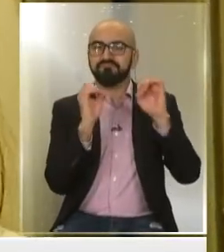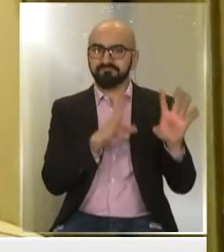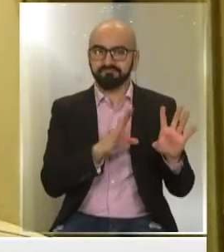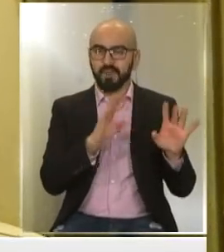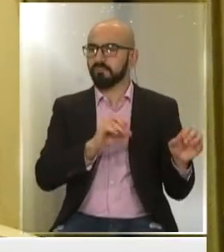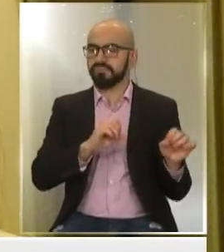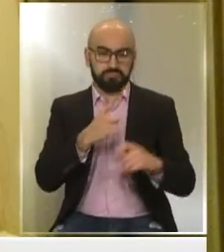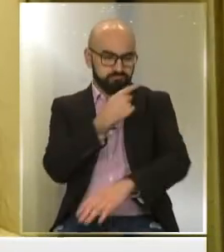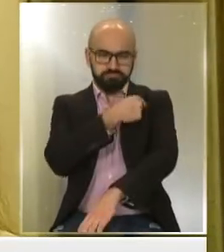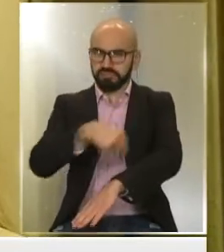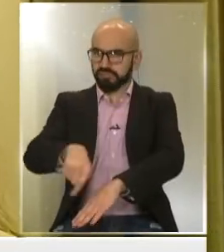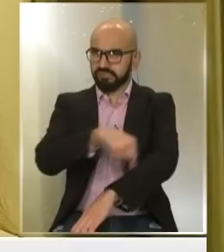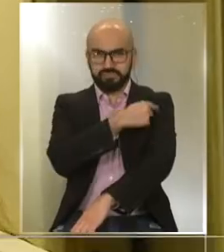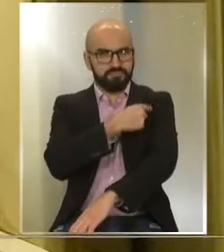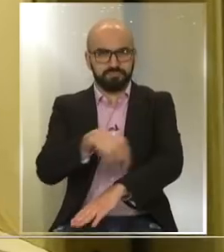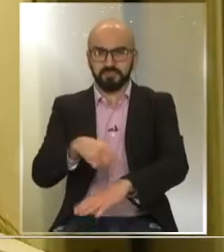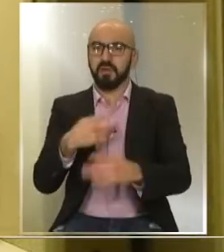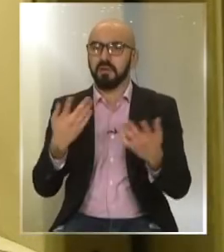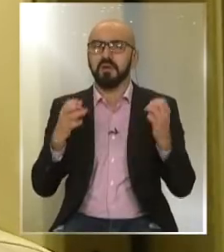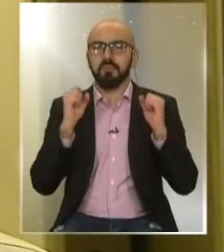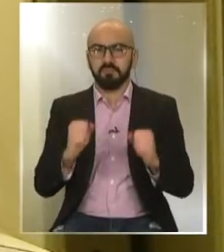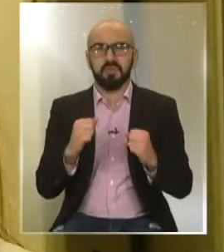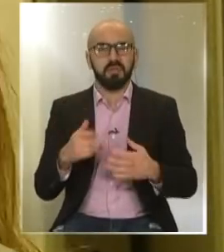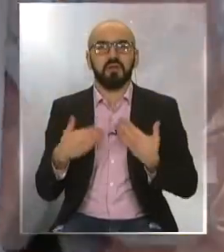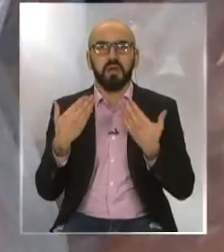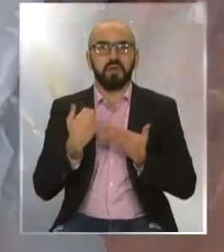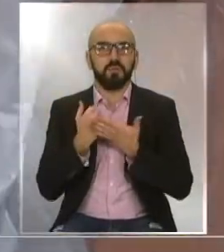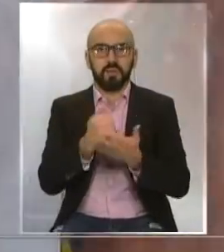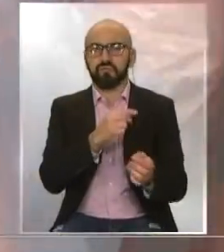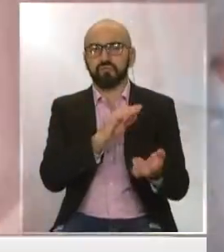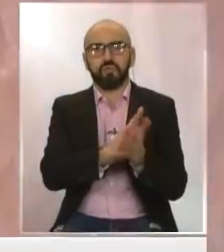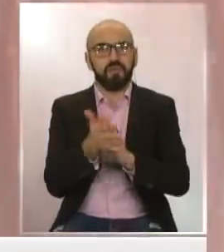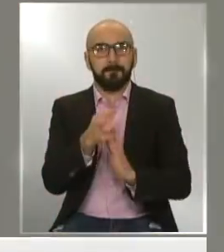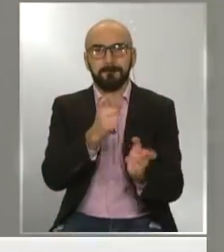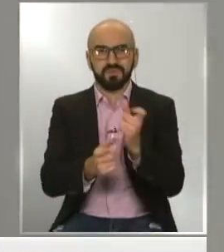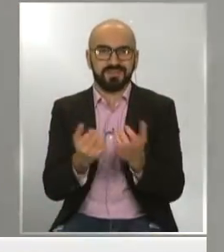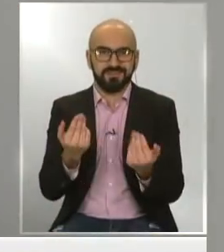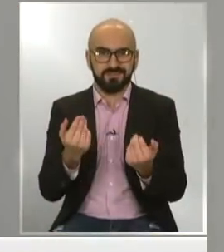el país y poder entregar respuesta a todos los pacientes que lo requieran.